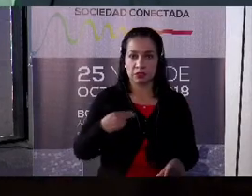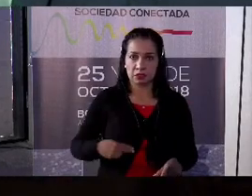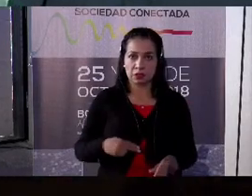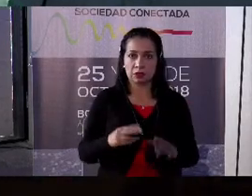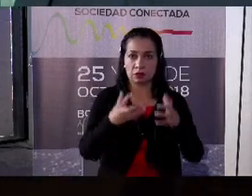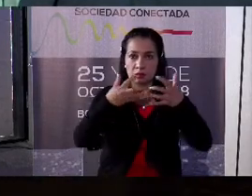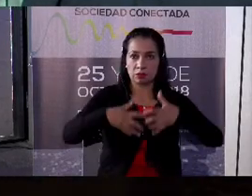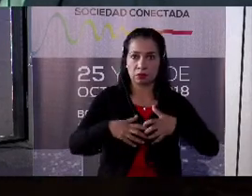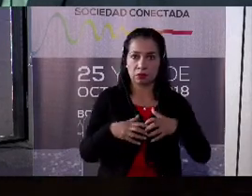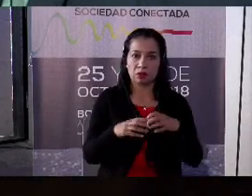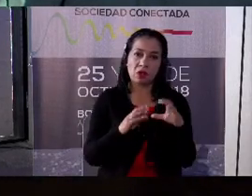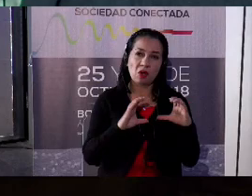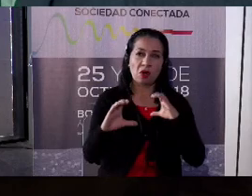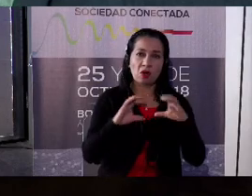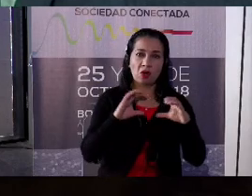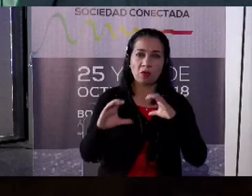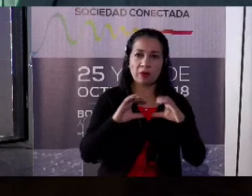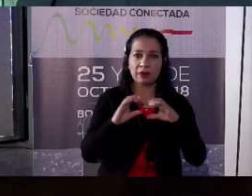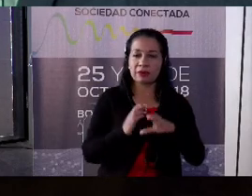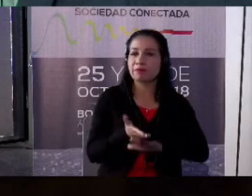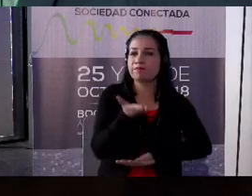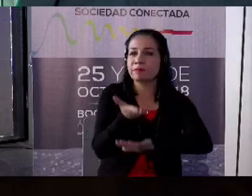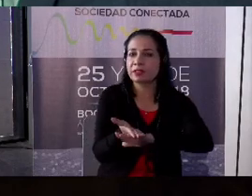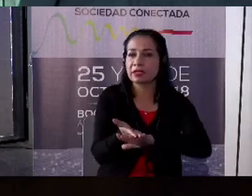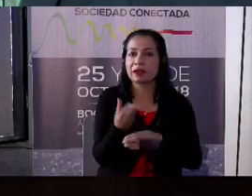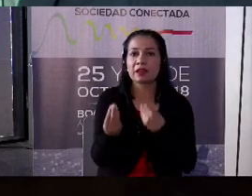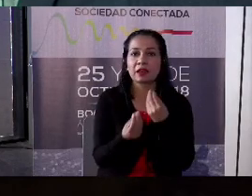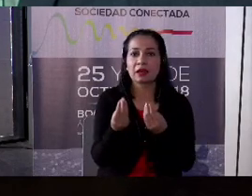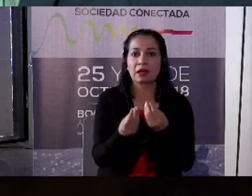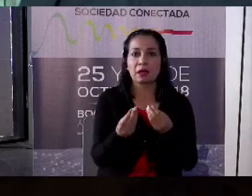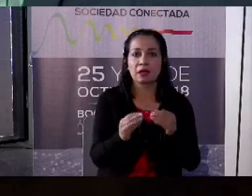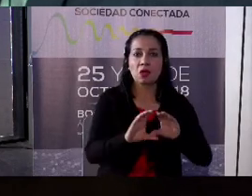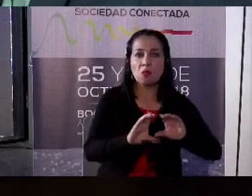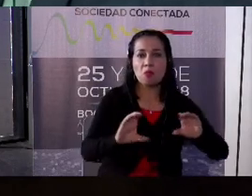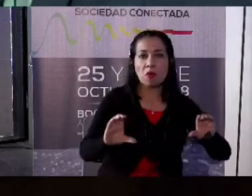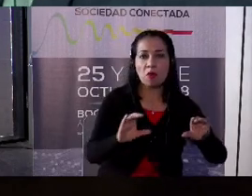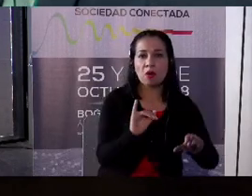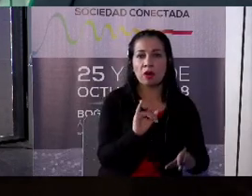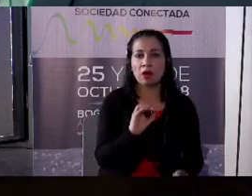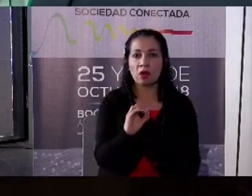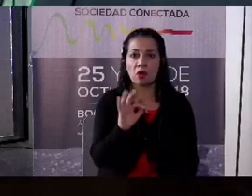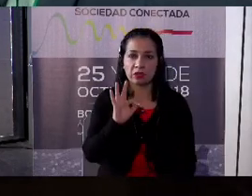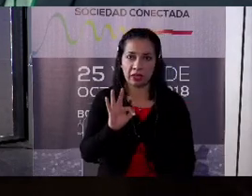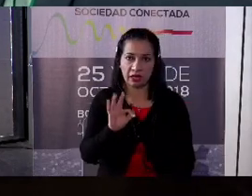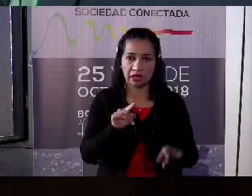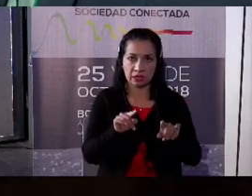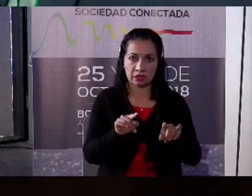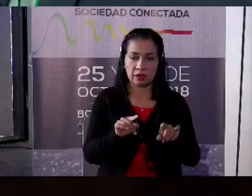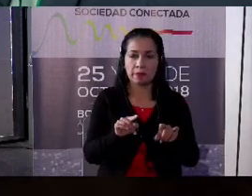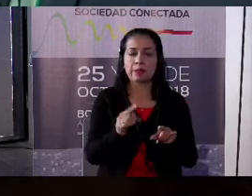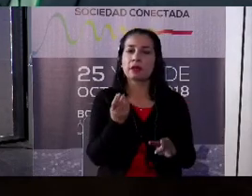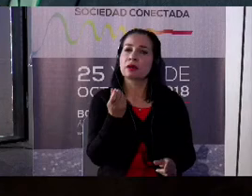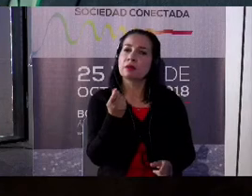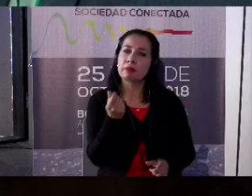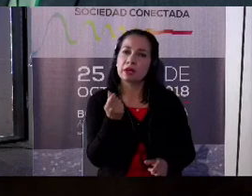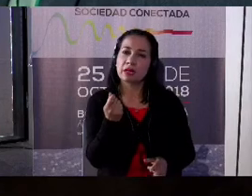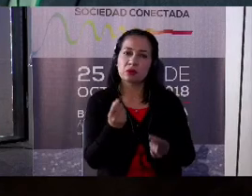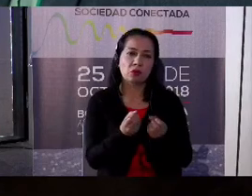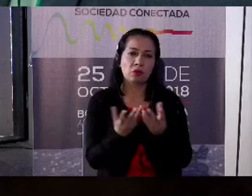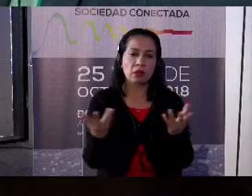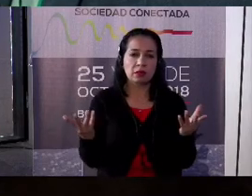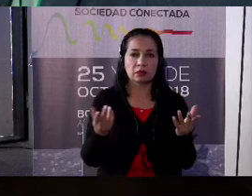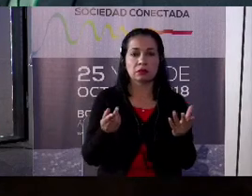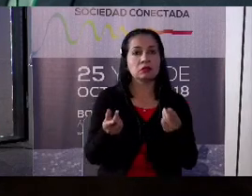know for mbot module actually you know the the price Uh was very close to the lower price